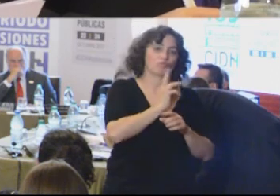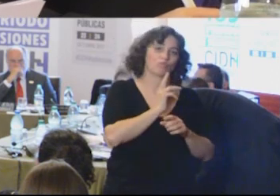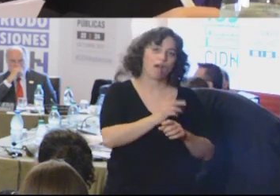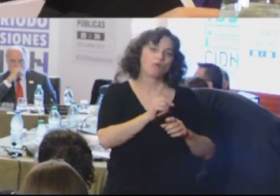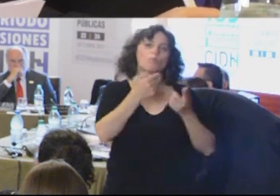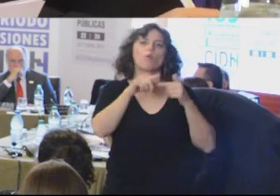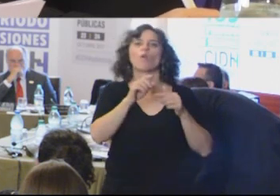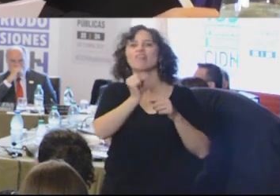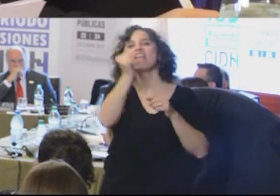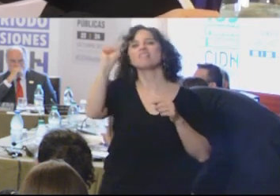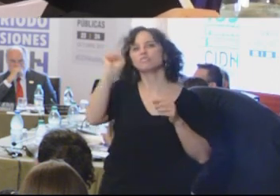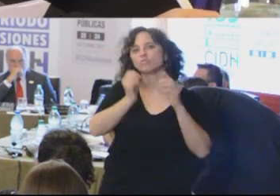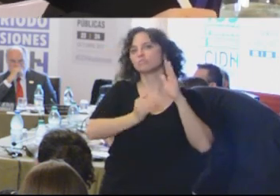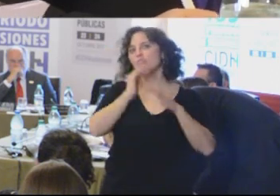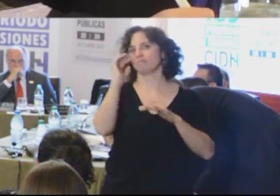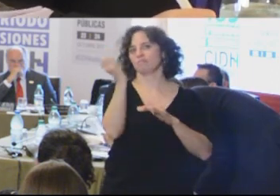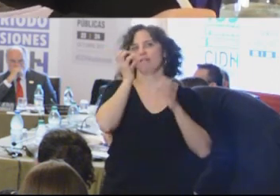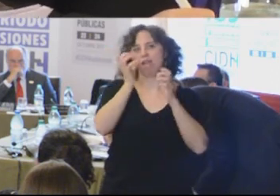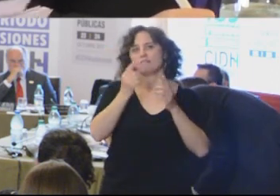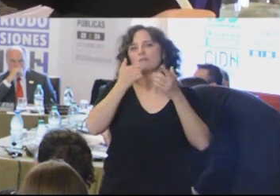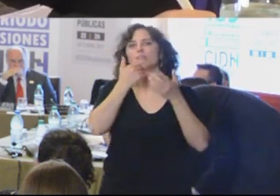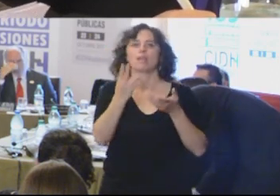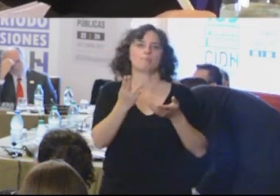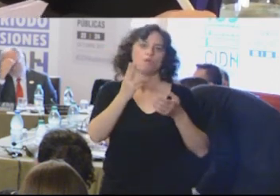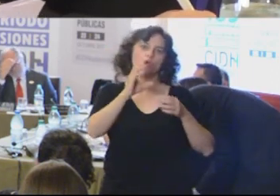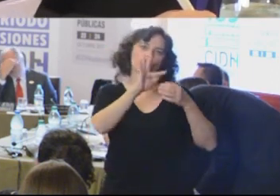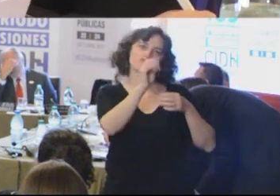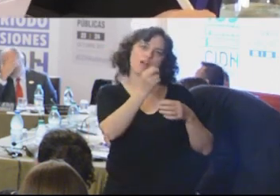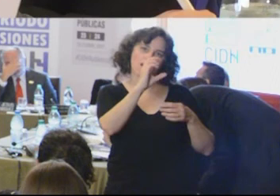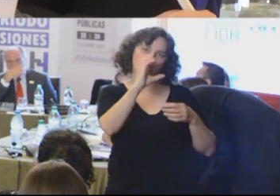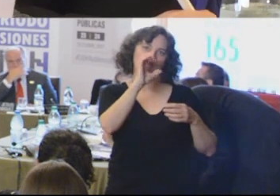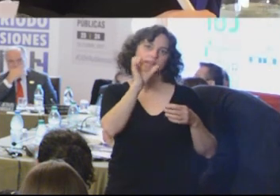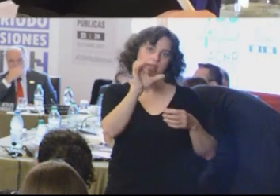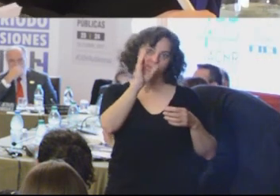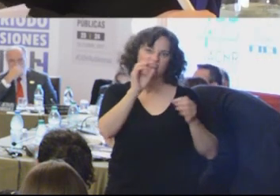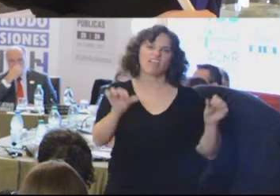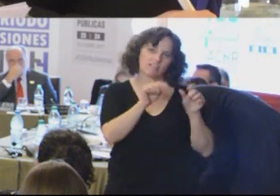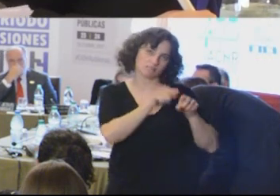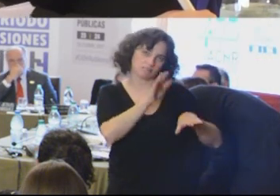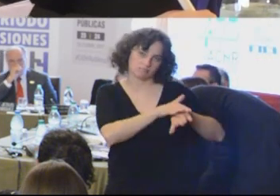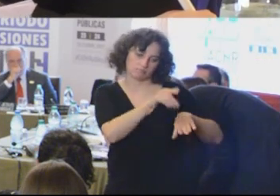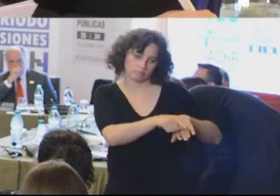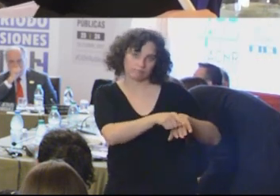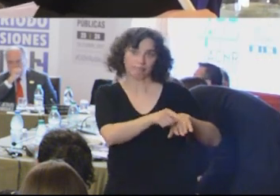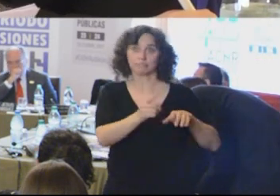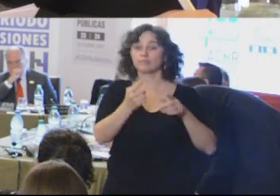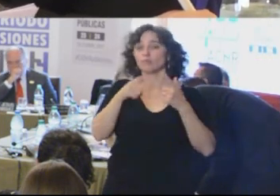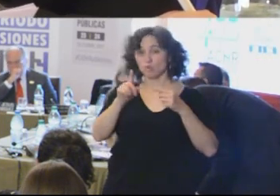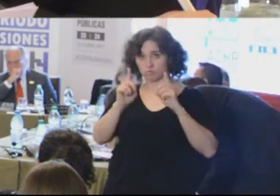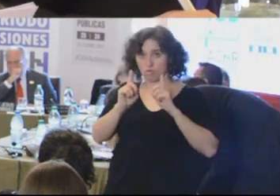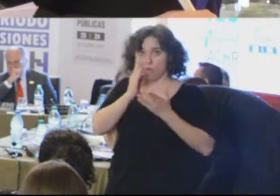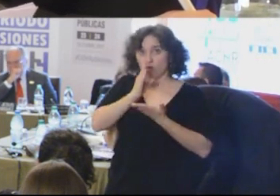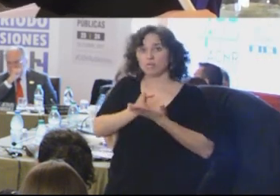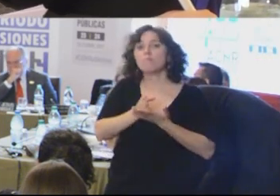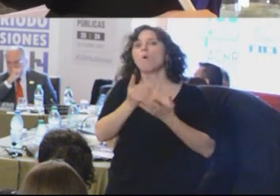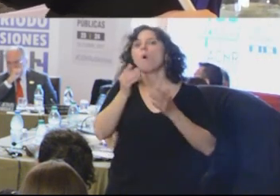delitos de alta connotación como perpetrados por las farc ep y por último debo señalar que en la dirección de derechos humanos